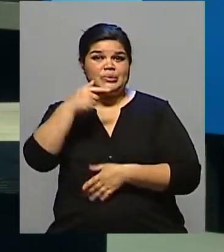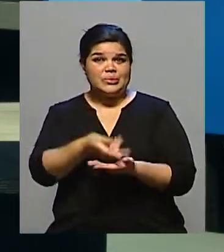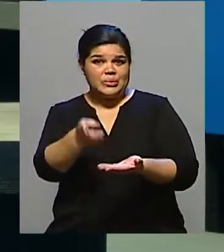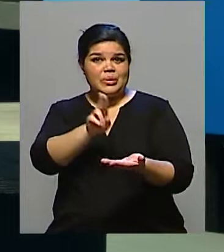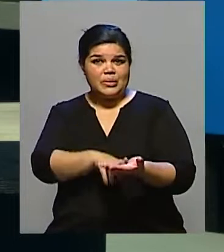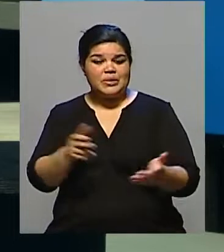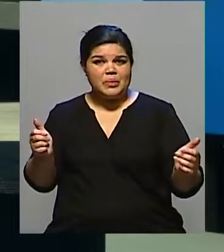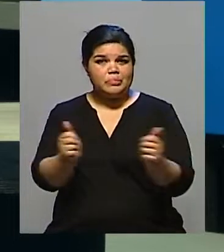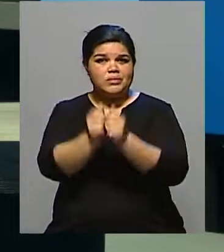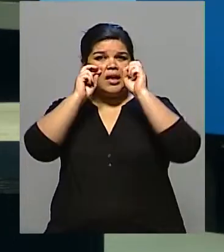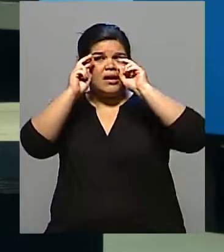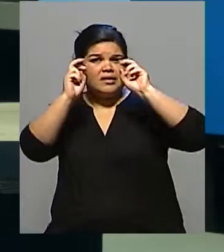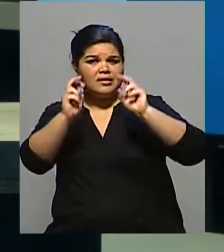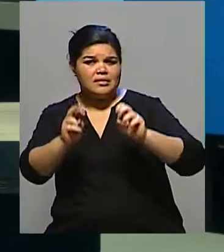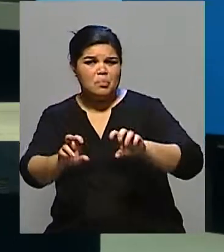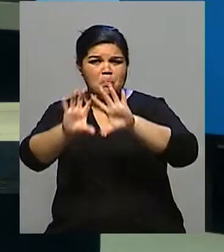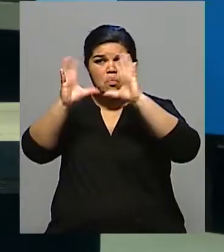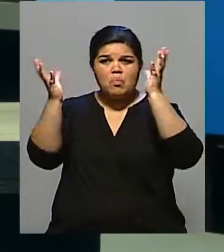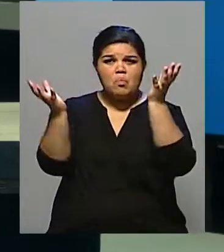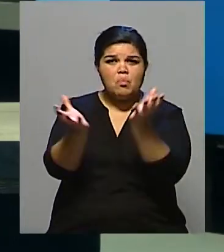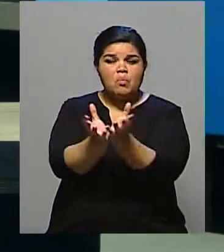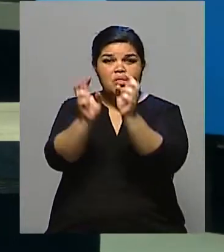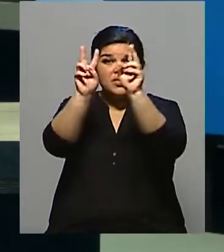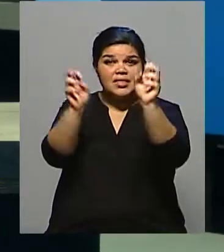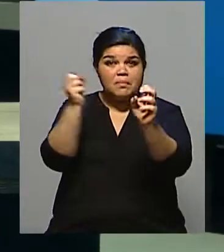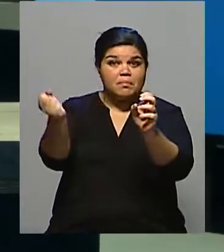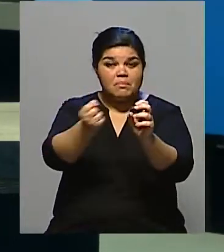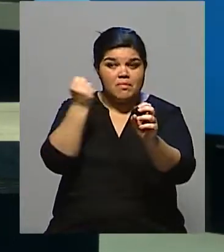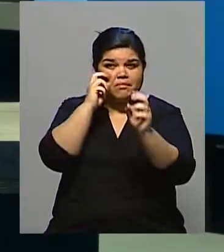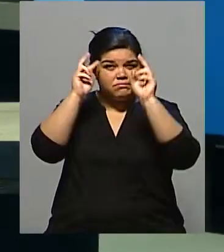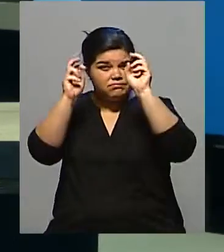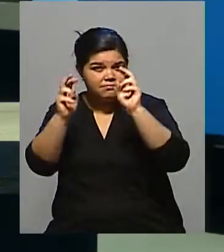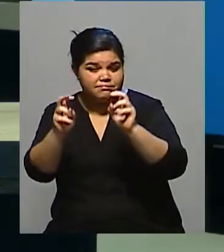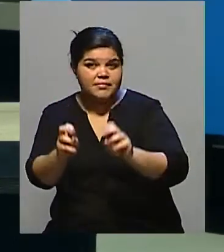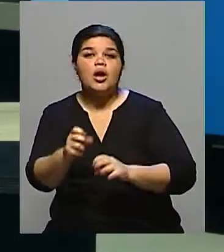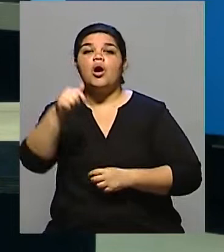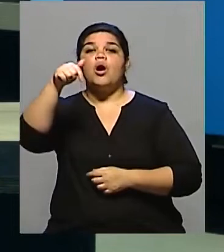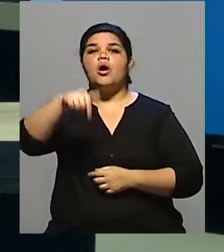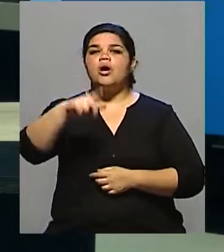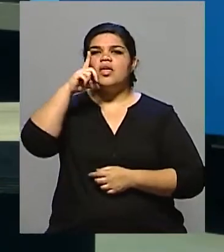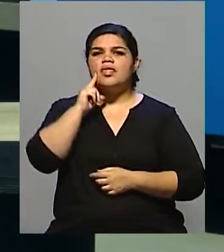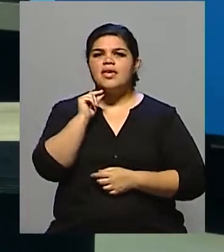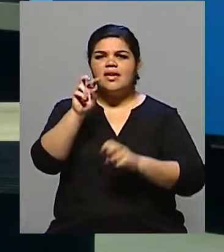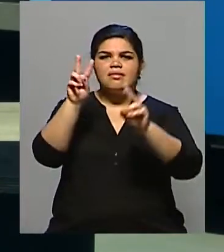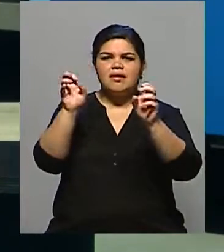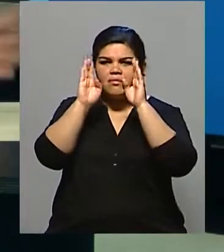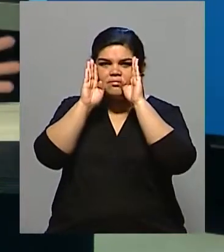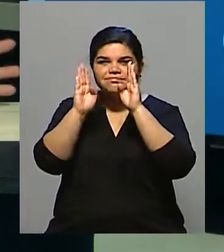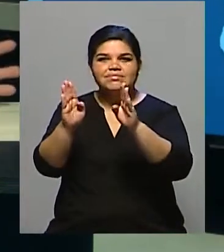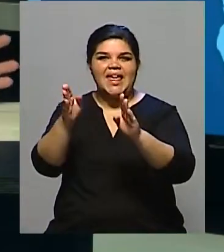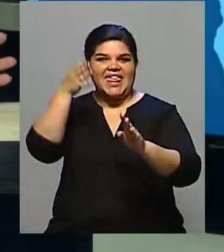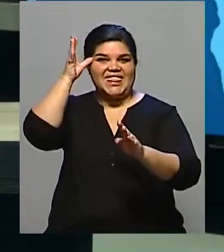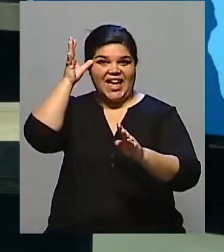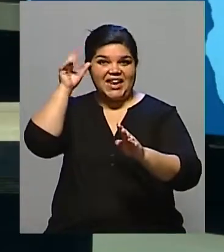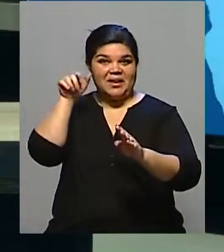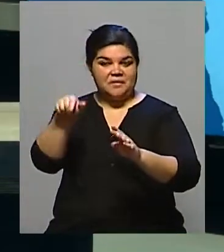está sucediendo en el mundo, esos temas centrales. Y debemos decir que hoy nos vamos a ocupar de Italia, del resultado de sus